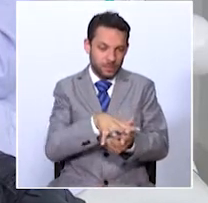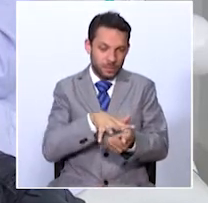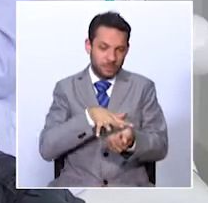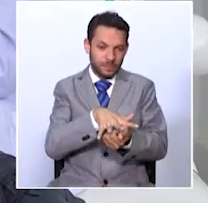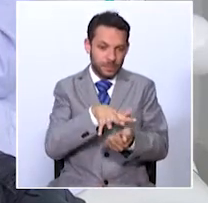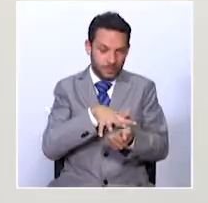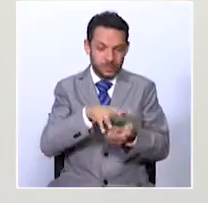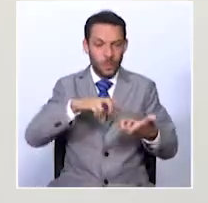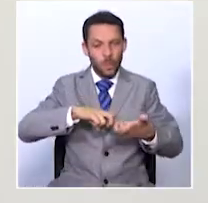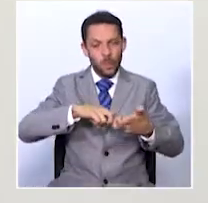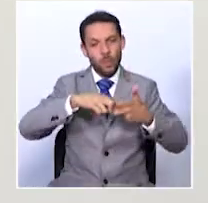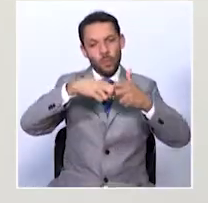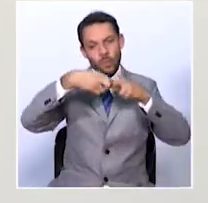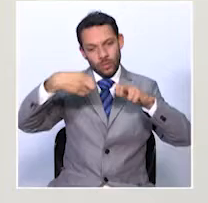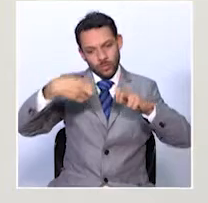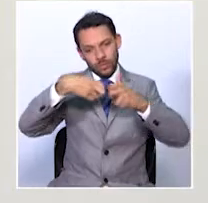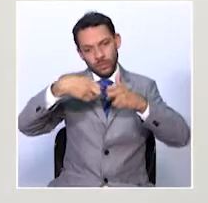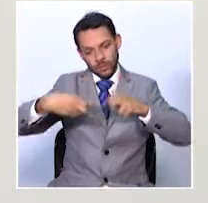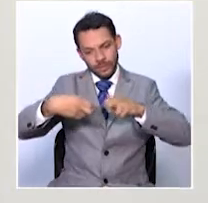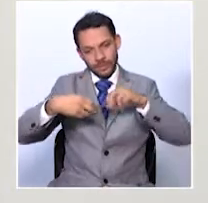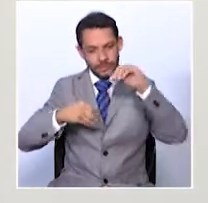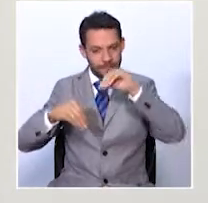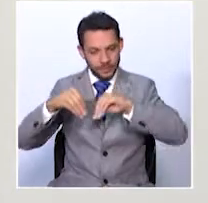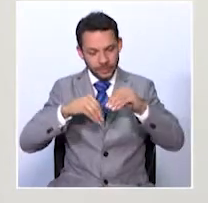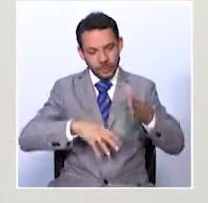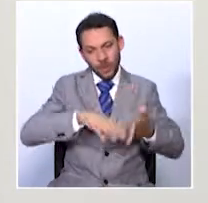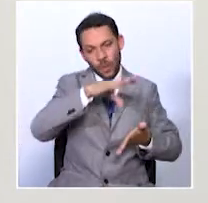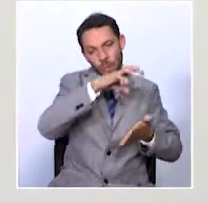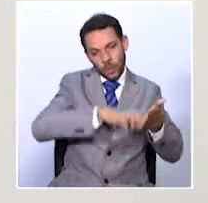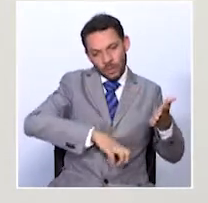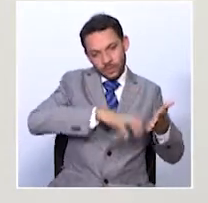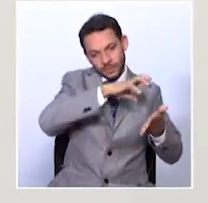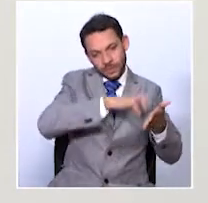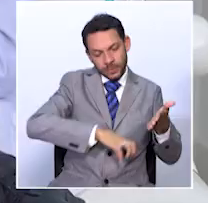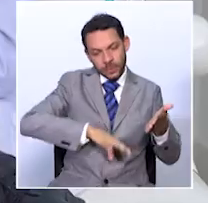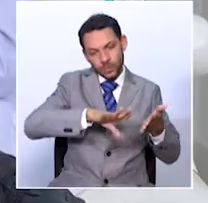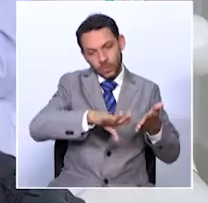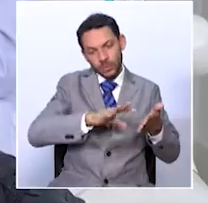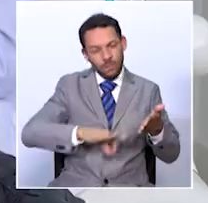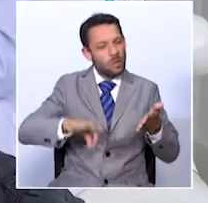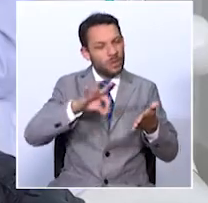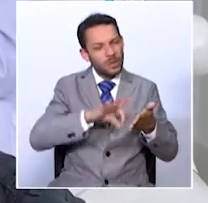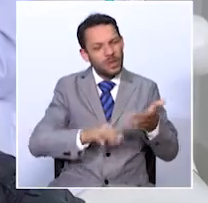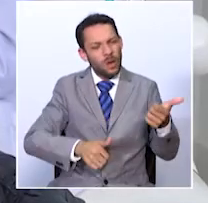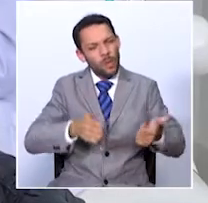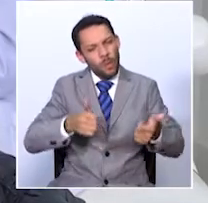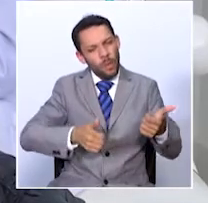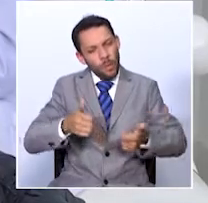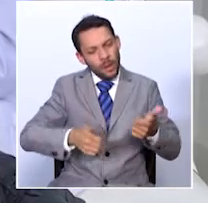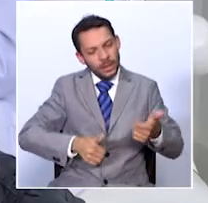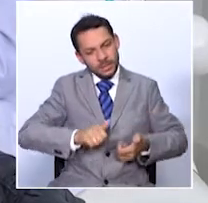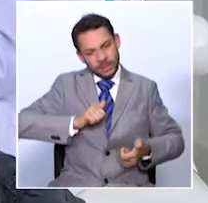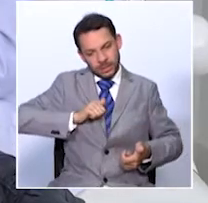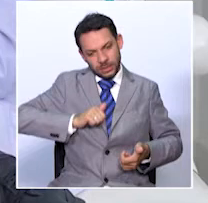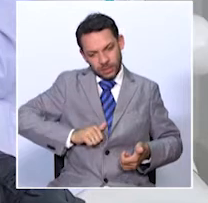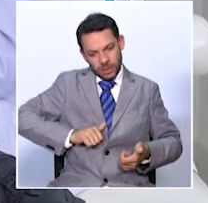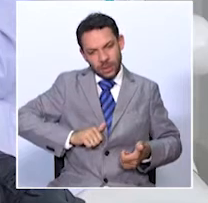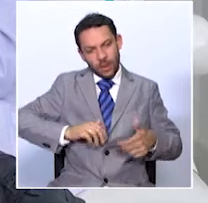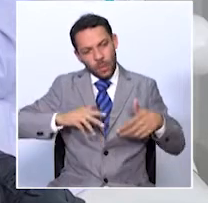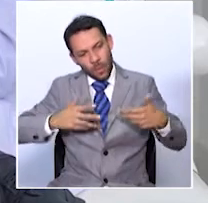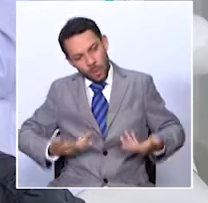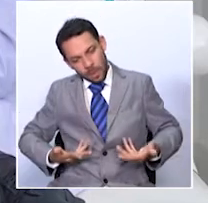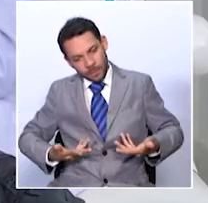ellas mismas. Entonces uno tiene que analizar cuáles son para cirugía. Primero que todo, saber cómo está